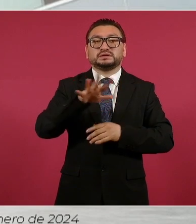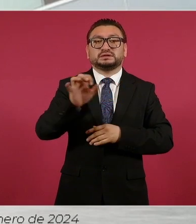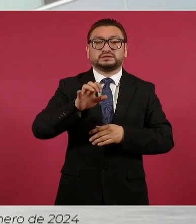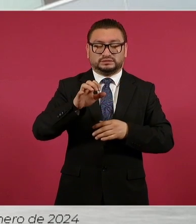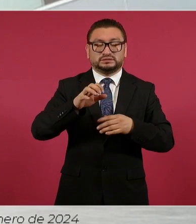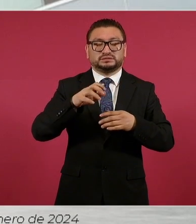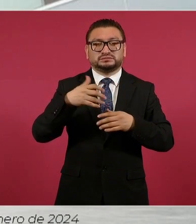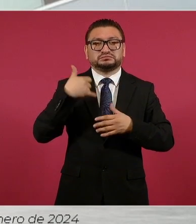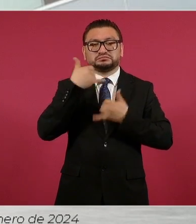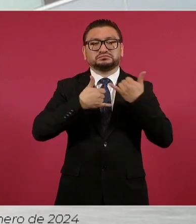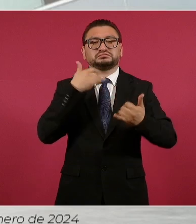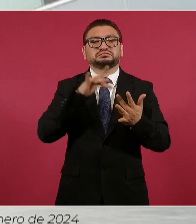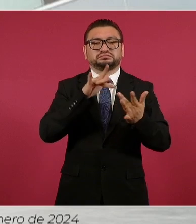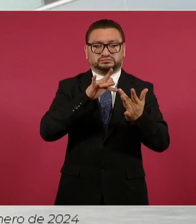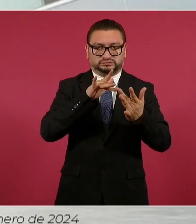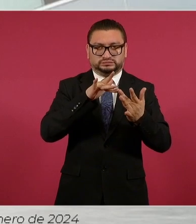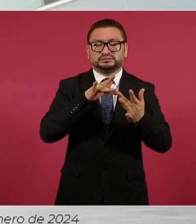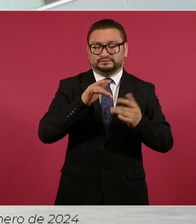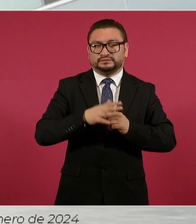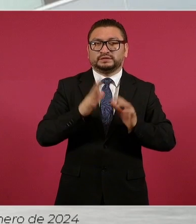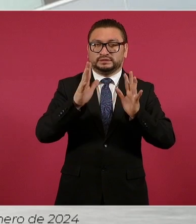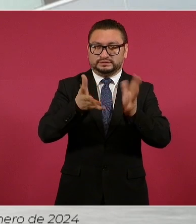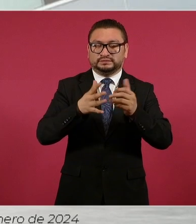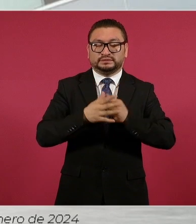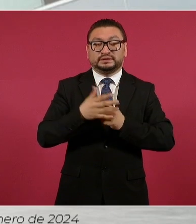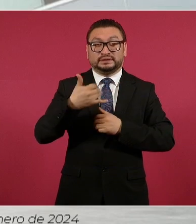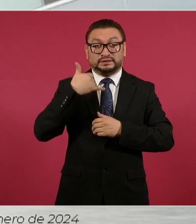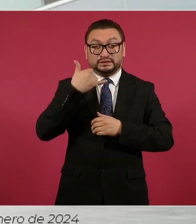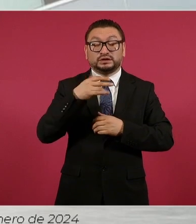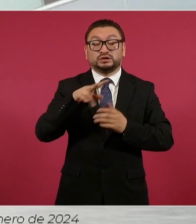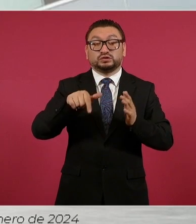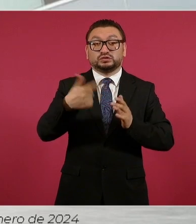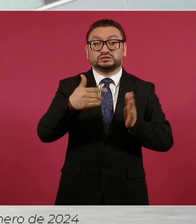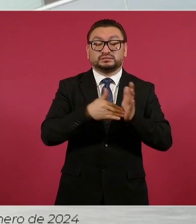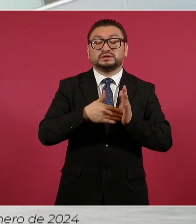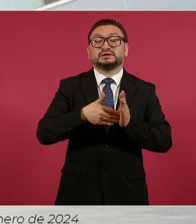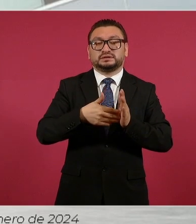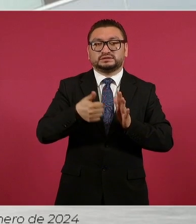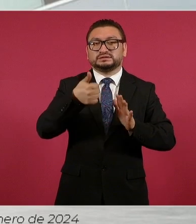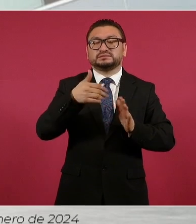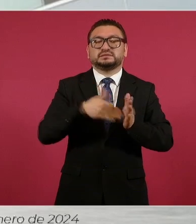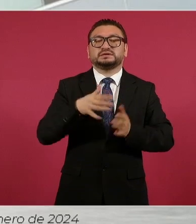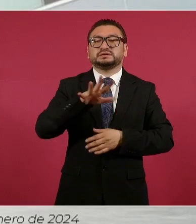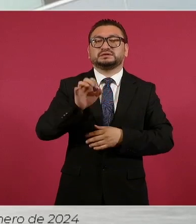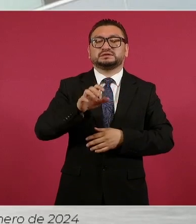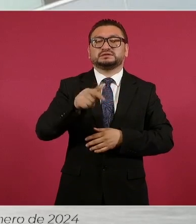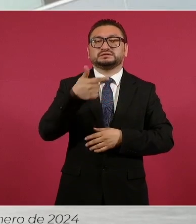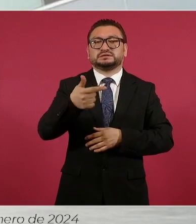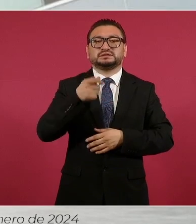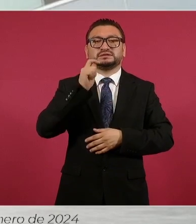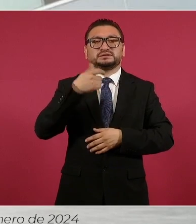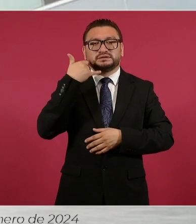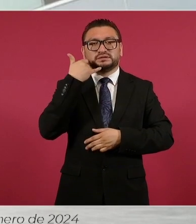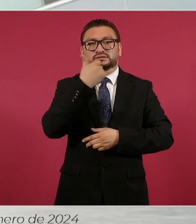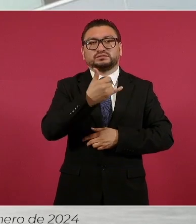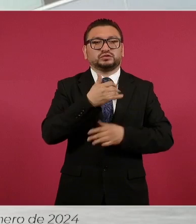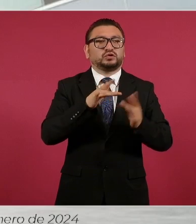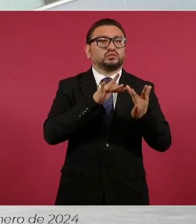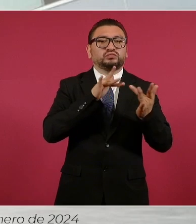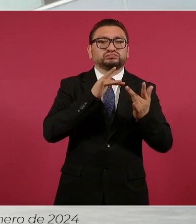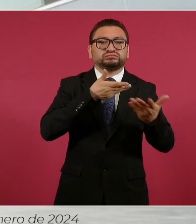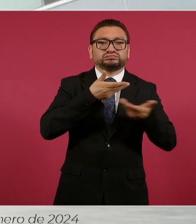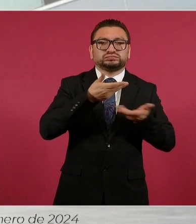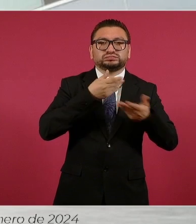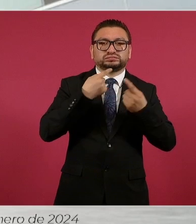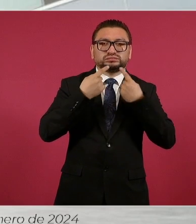12,541 llamadas. De esas 12,541 llamadas, 6,507 corresponden a llamadas sin interacción,